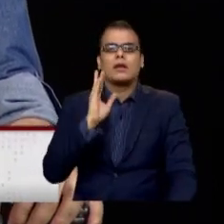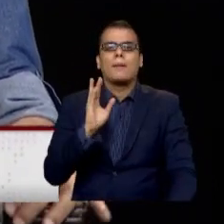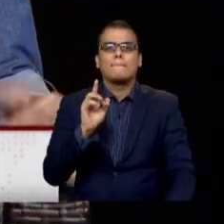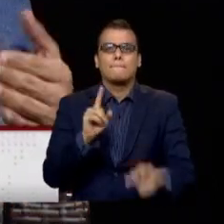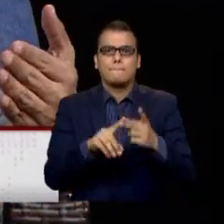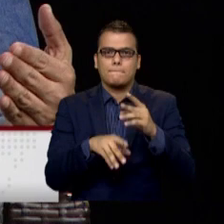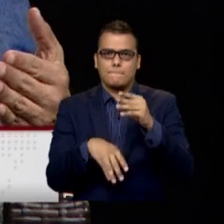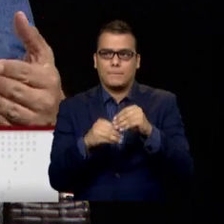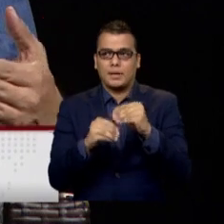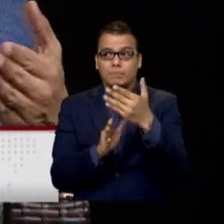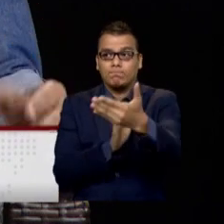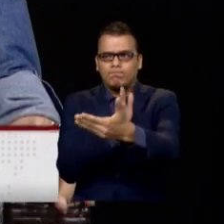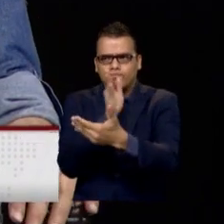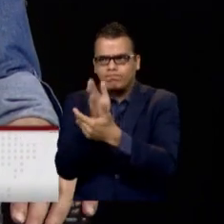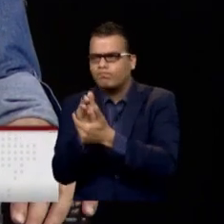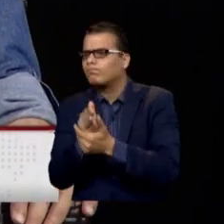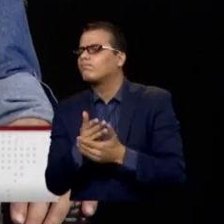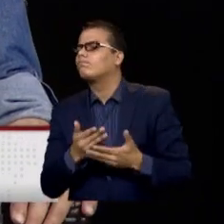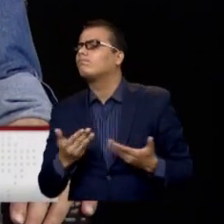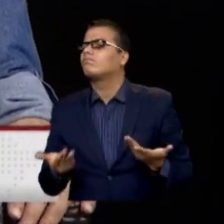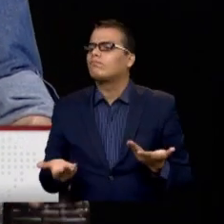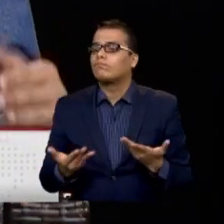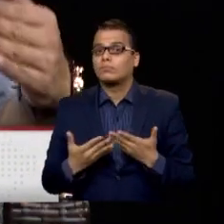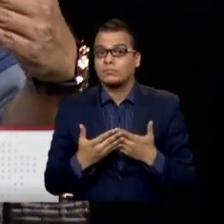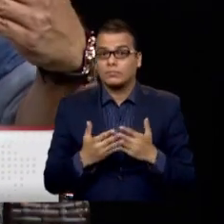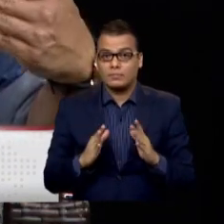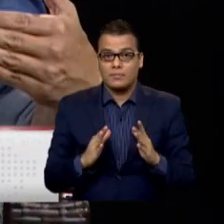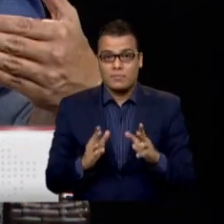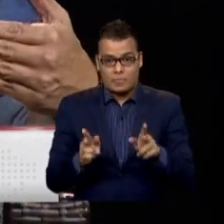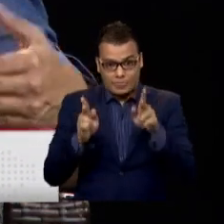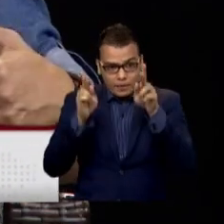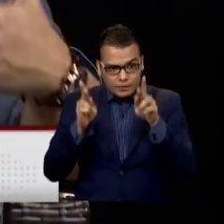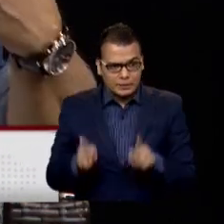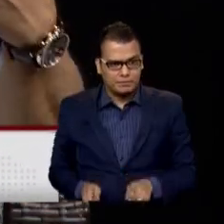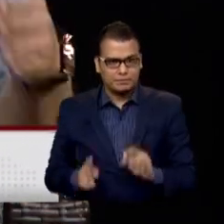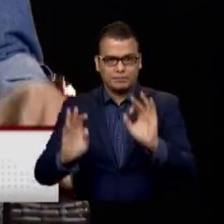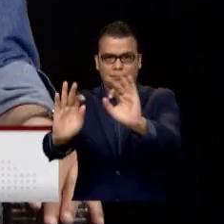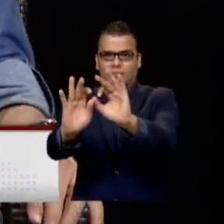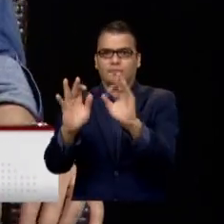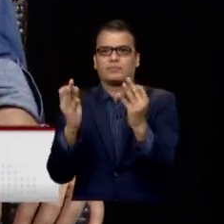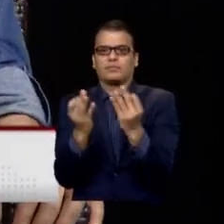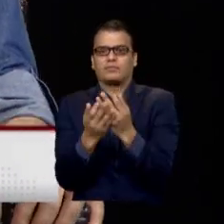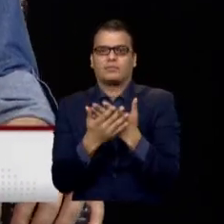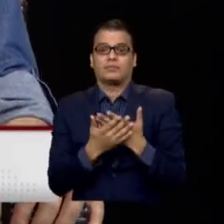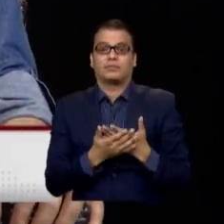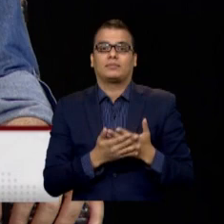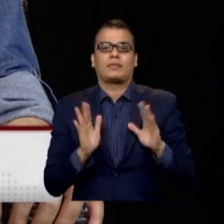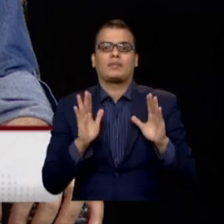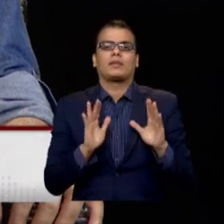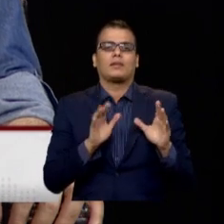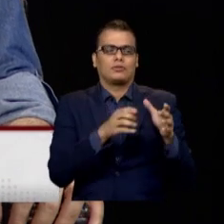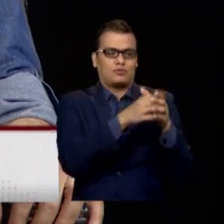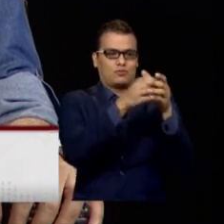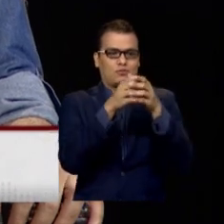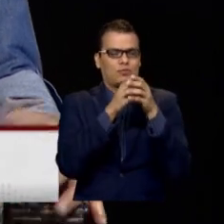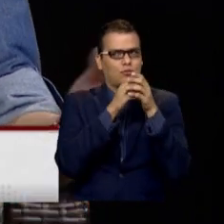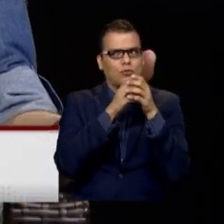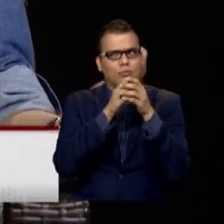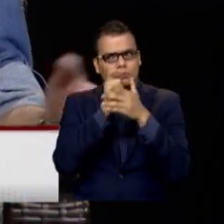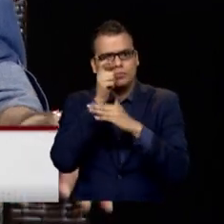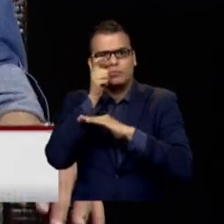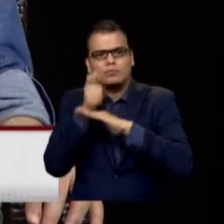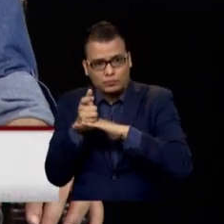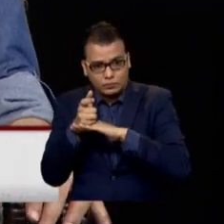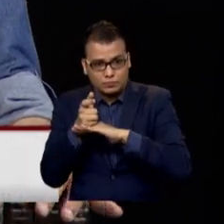tal manera que esa persona o ese núcleo familiar tiene los ojos de atención por parte de varias instituciones. Se